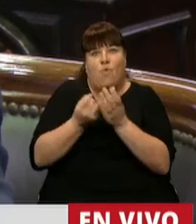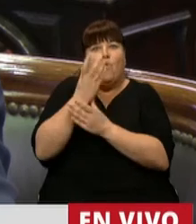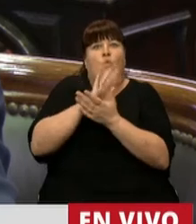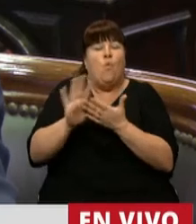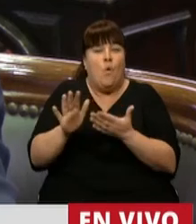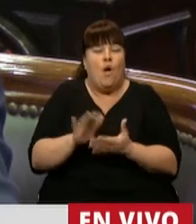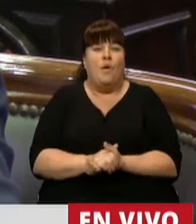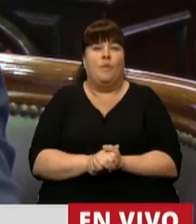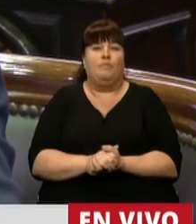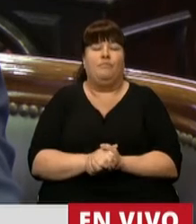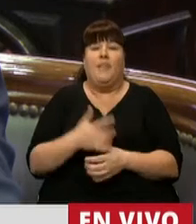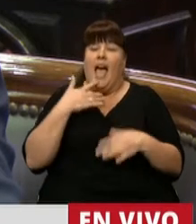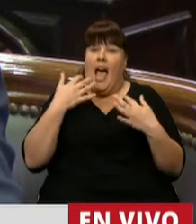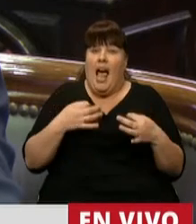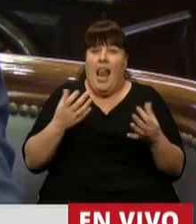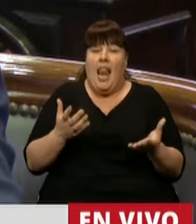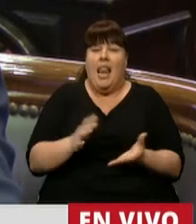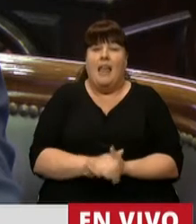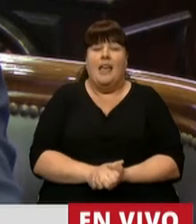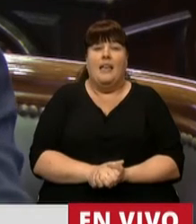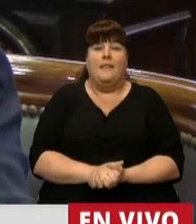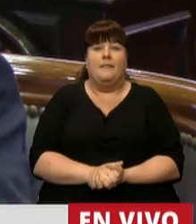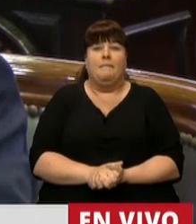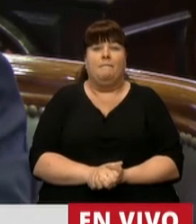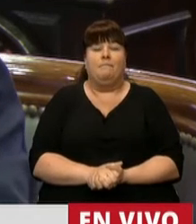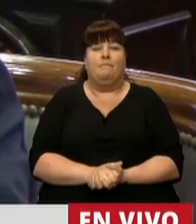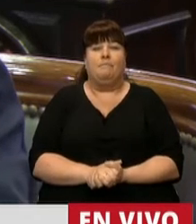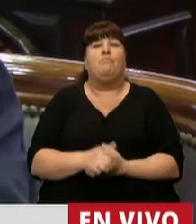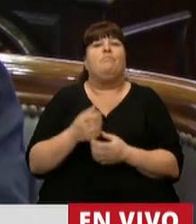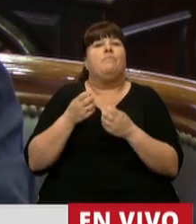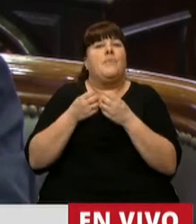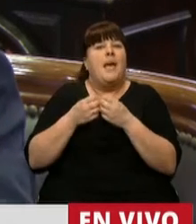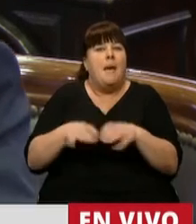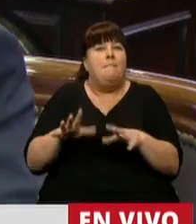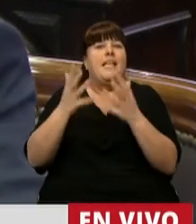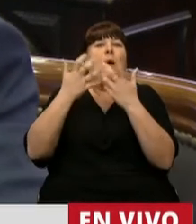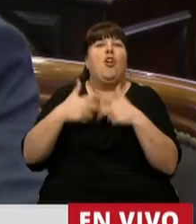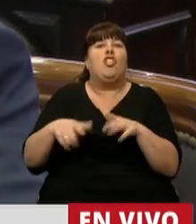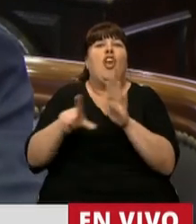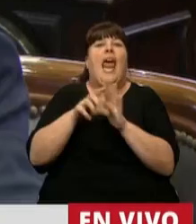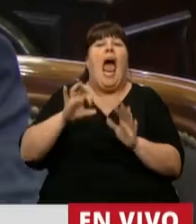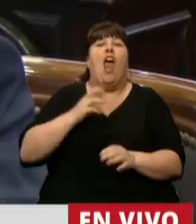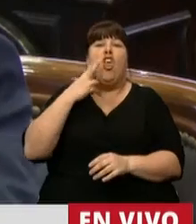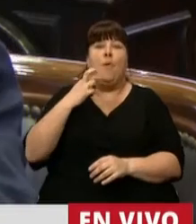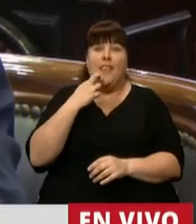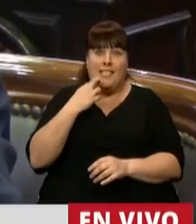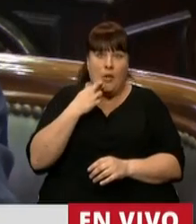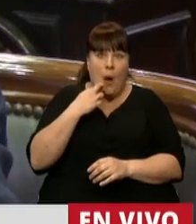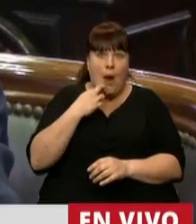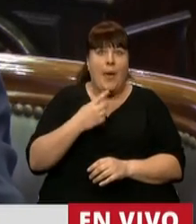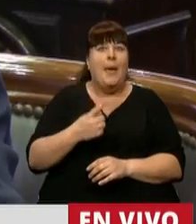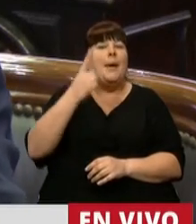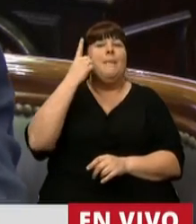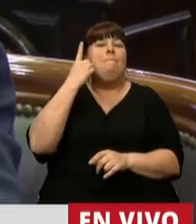habilidades, la verdad que empezar a tratar el proyecto en el año 2019, en la